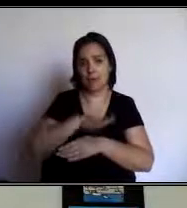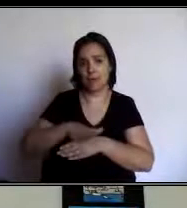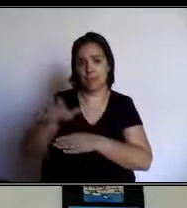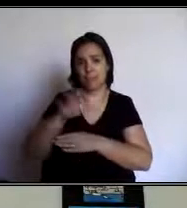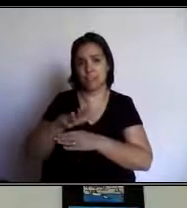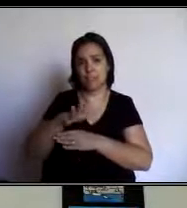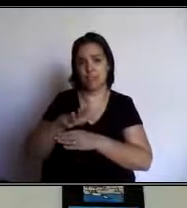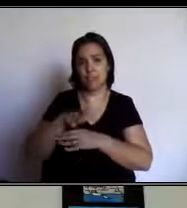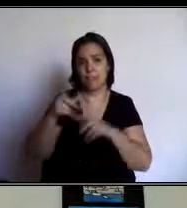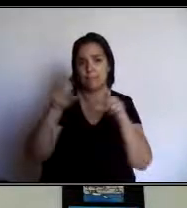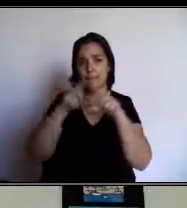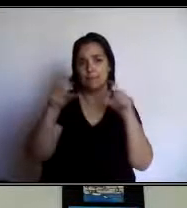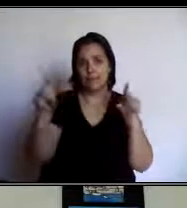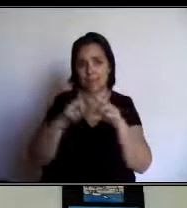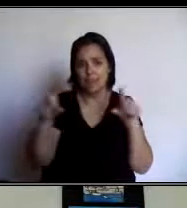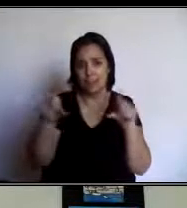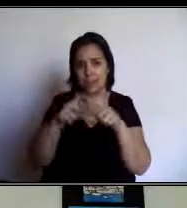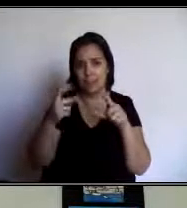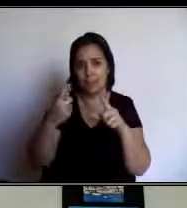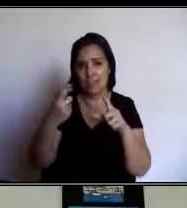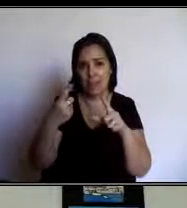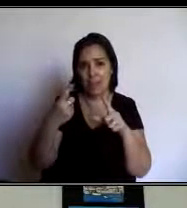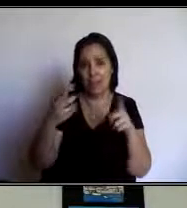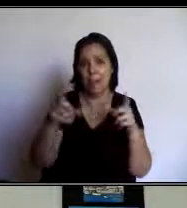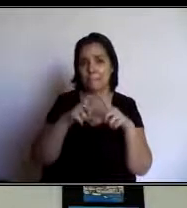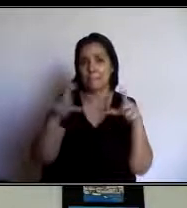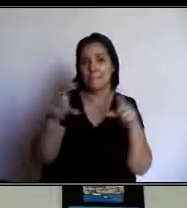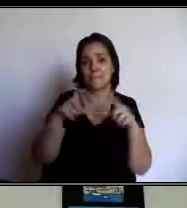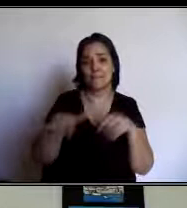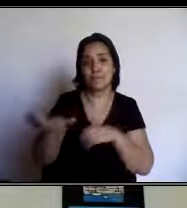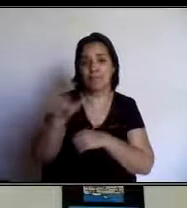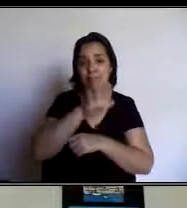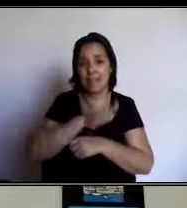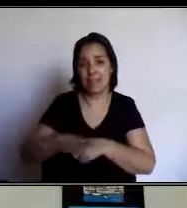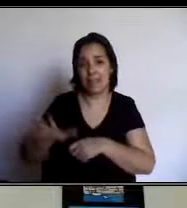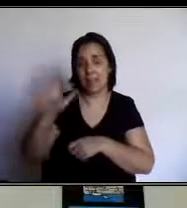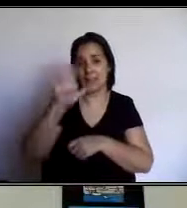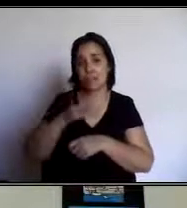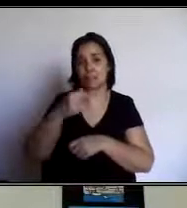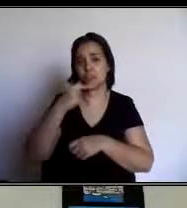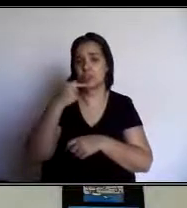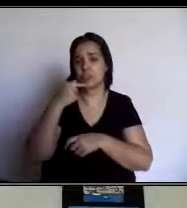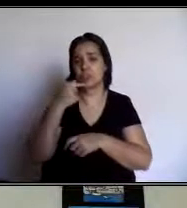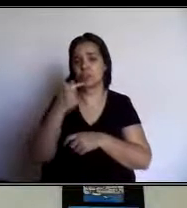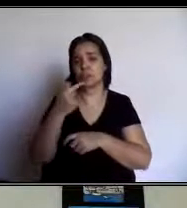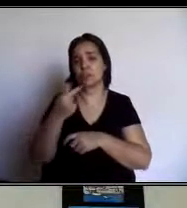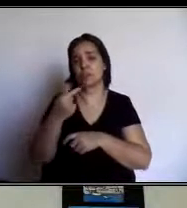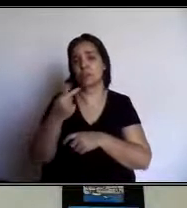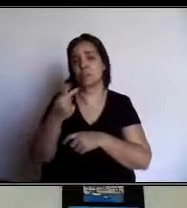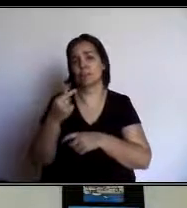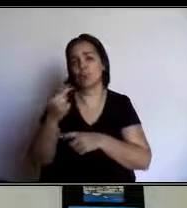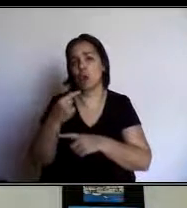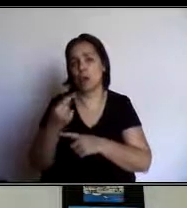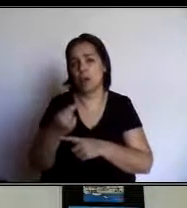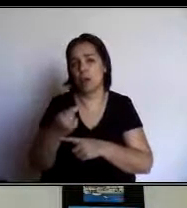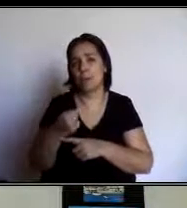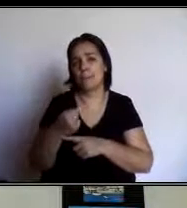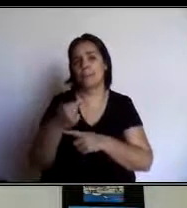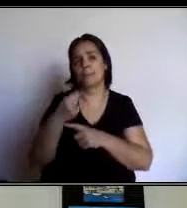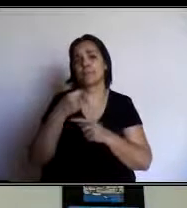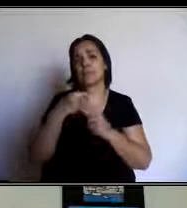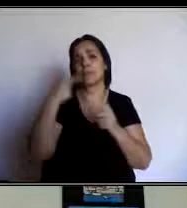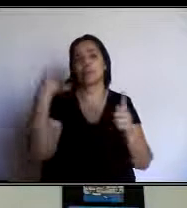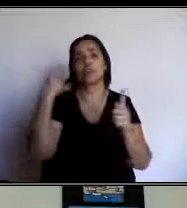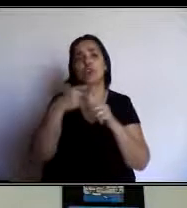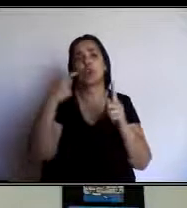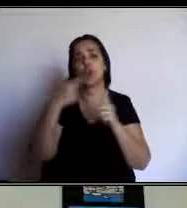a empresas, a entidades de la provincia, de manera que consigamos contribuir a esos objetivos de empleabilidad de los jóvenes